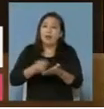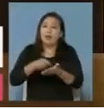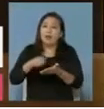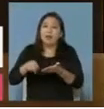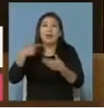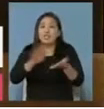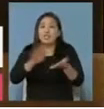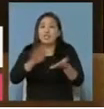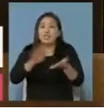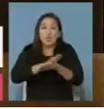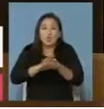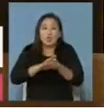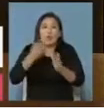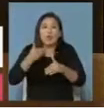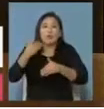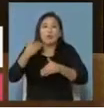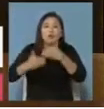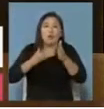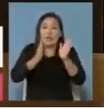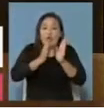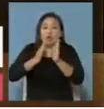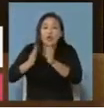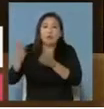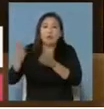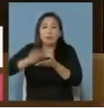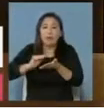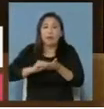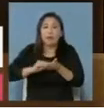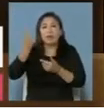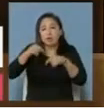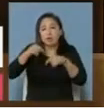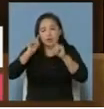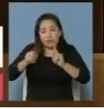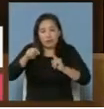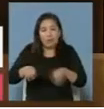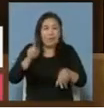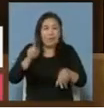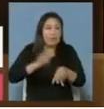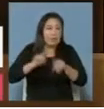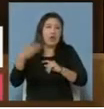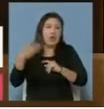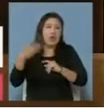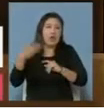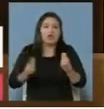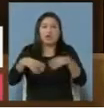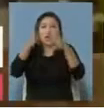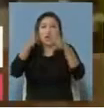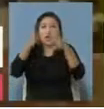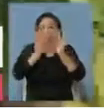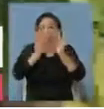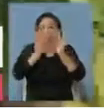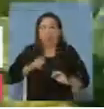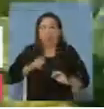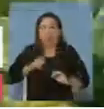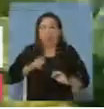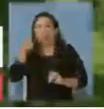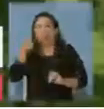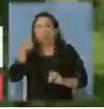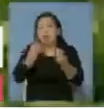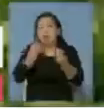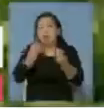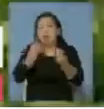debe resolver para tratar de ir más ordenadamente pero si el niño también está en todo lo que hace a los programas que propiamente con